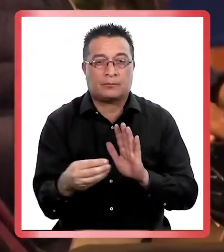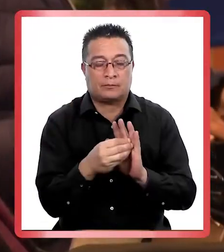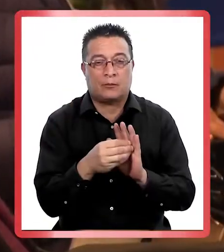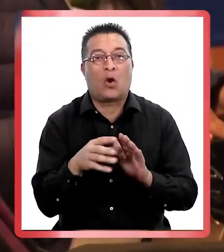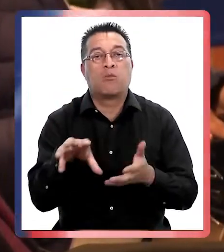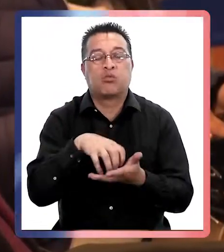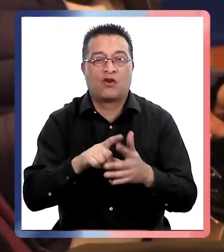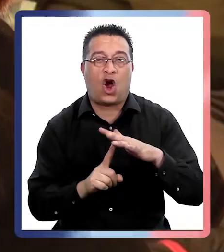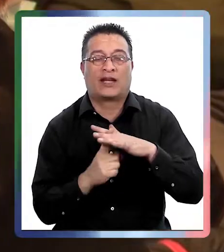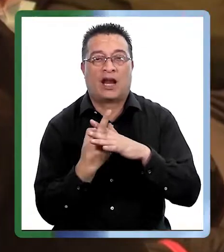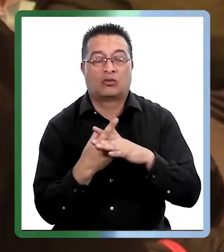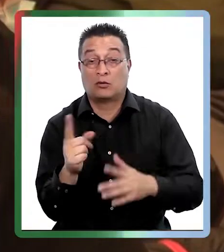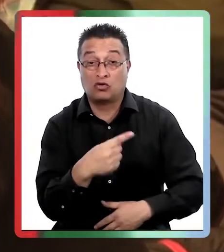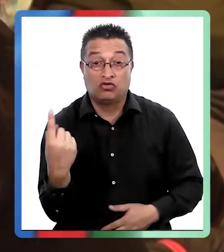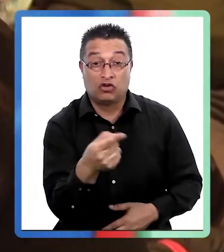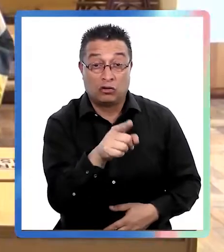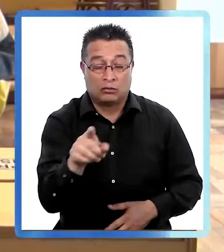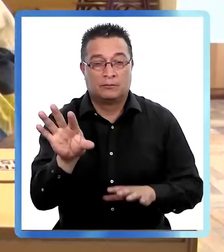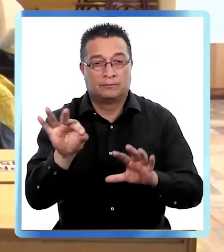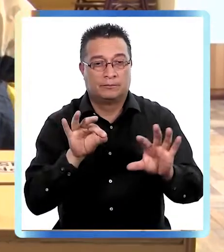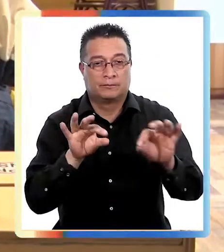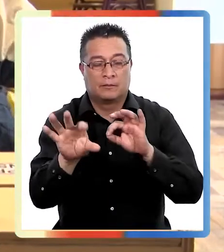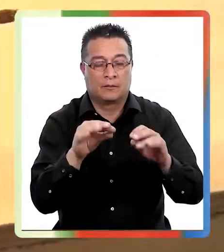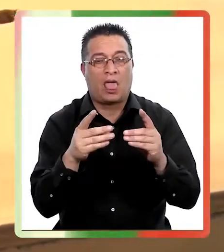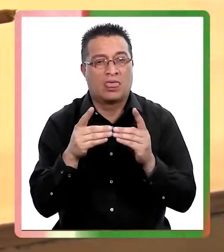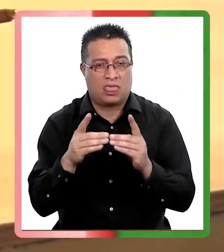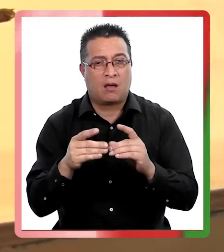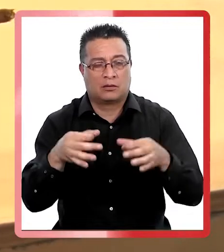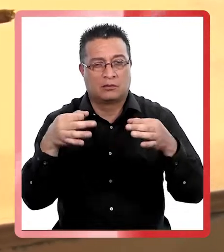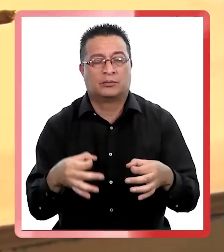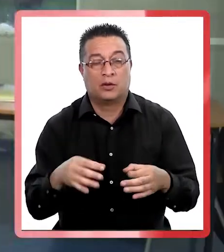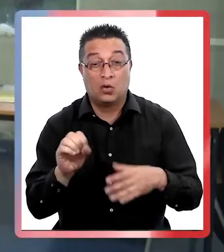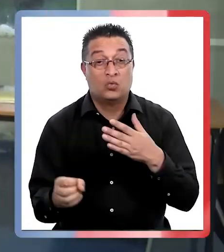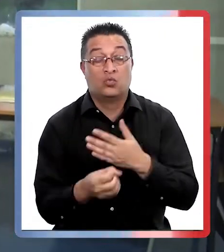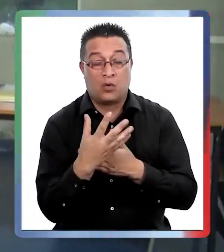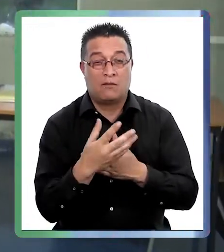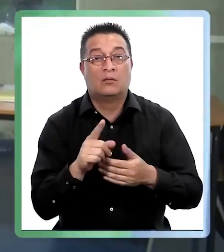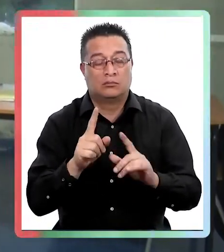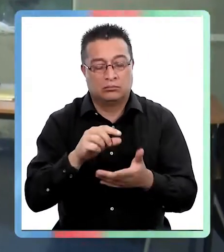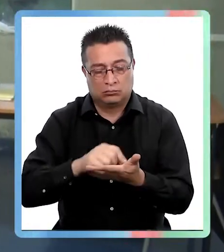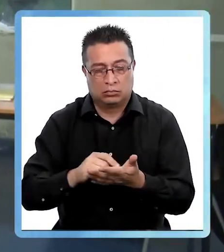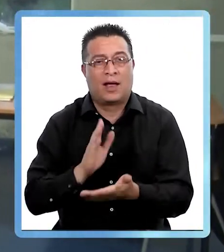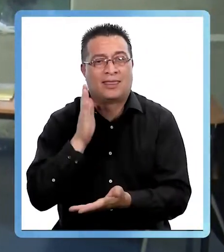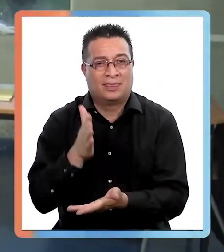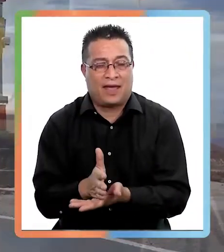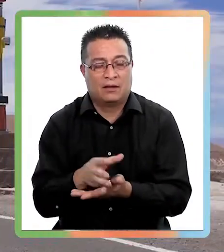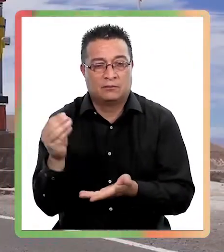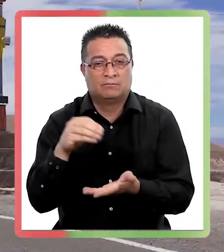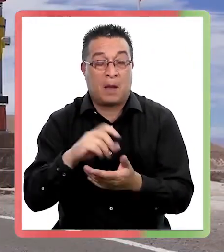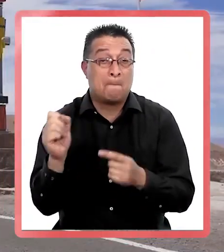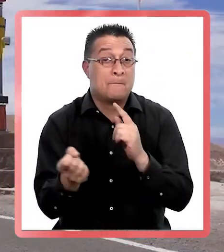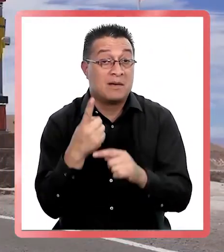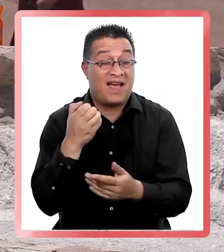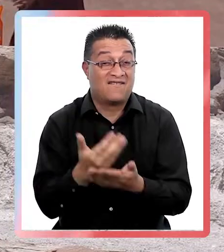incorporación de los pueblos originarios. Todos ellos fueron elegidos democráticamente. El nuevo texto debería entonces